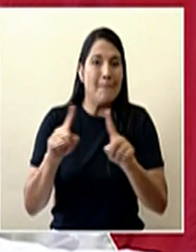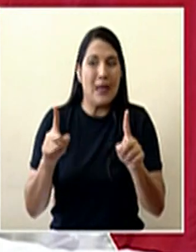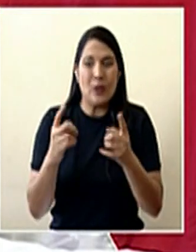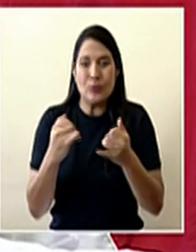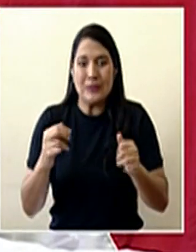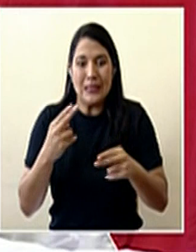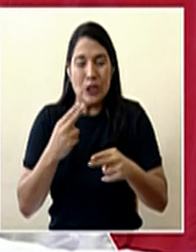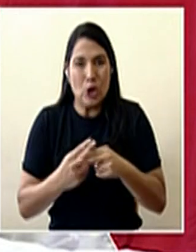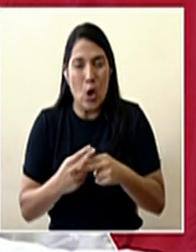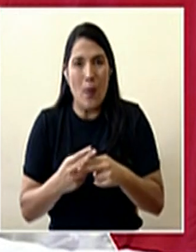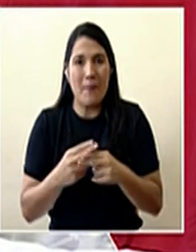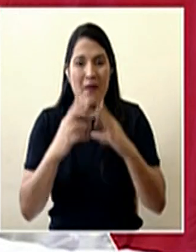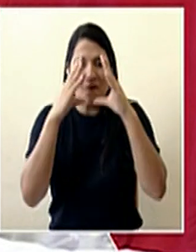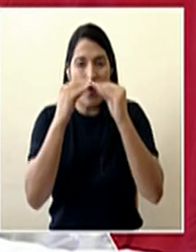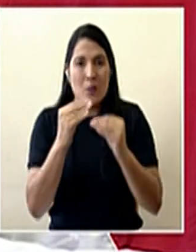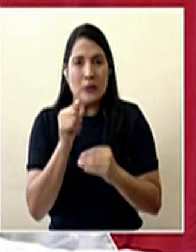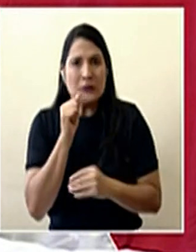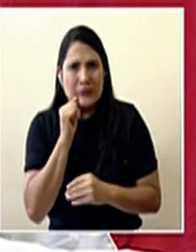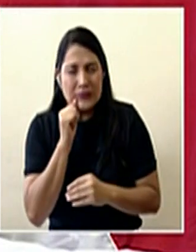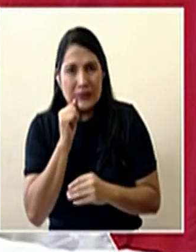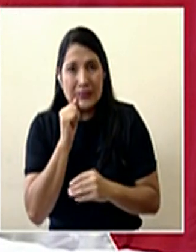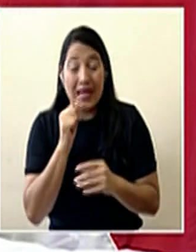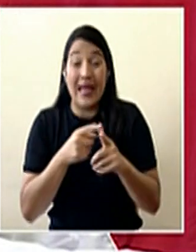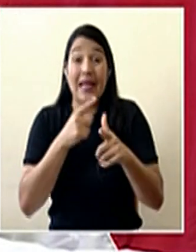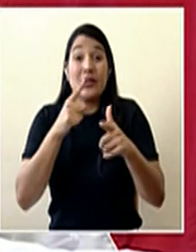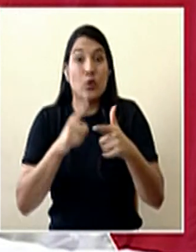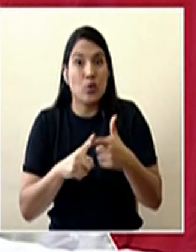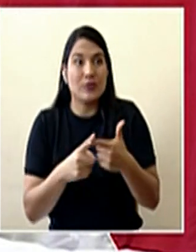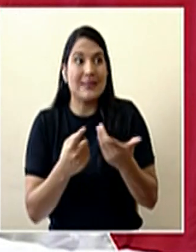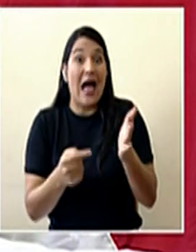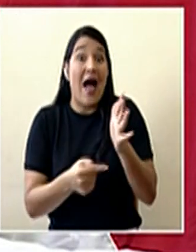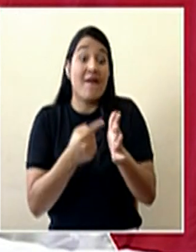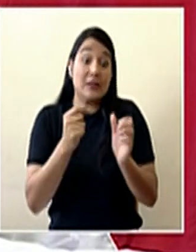para distraer a la policía. Por favor, a las personas